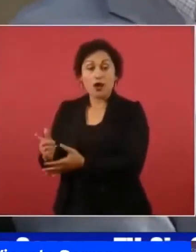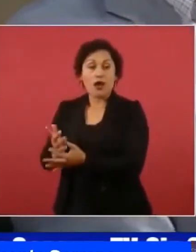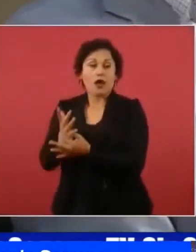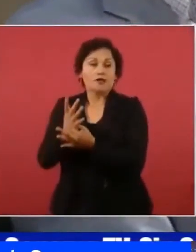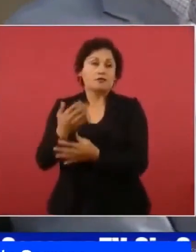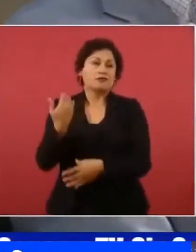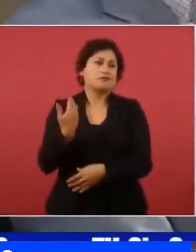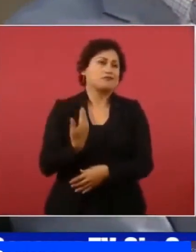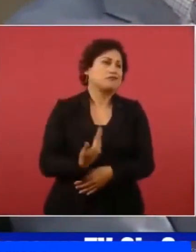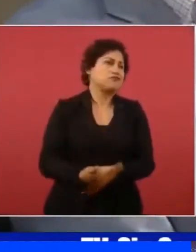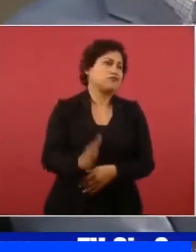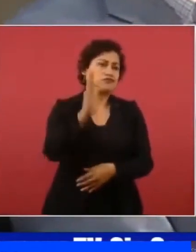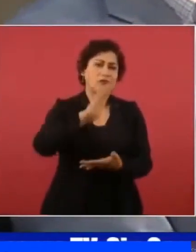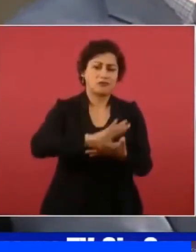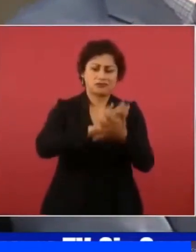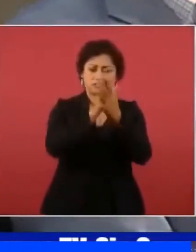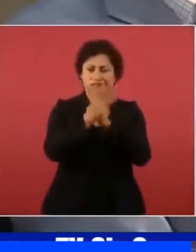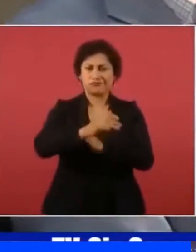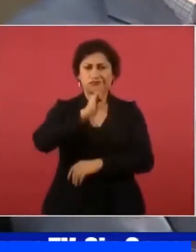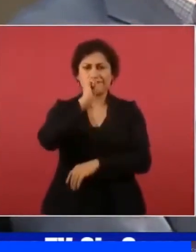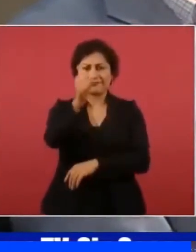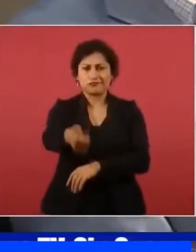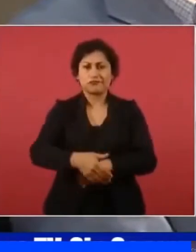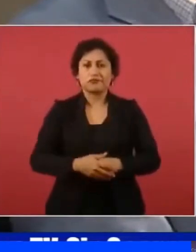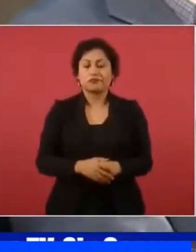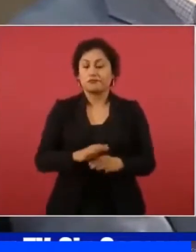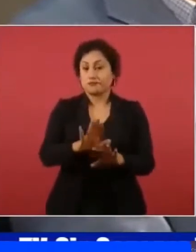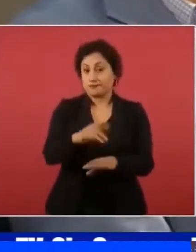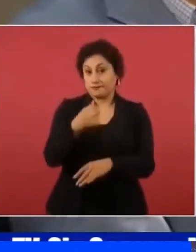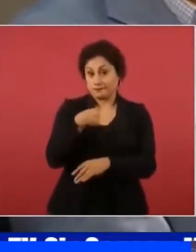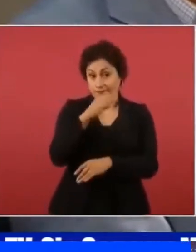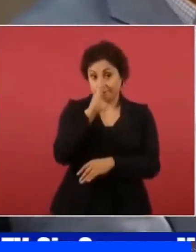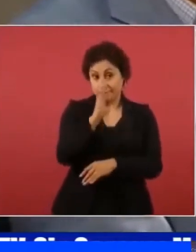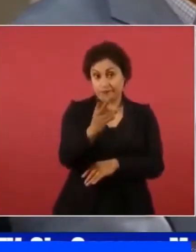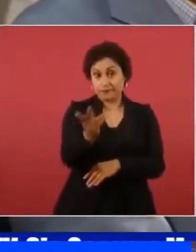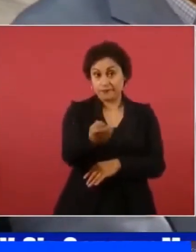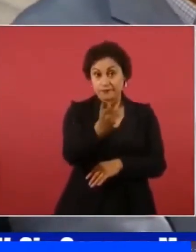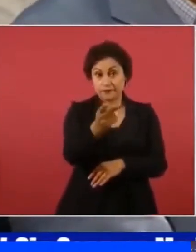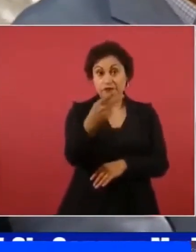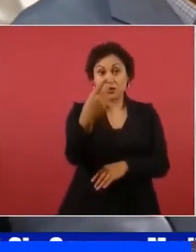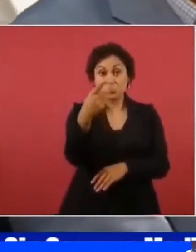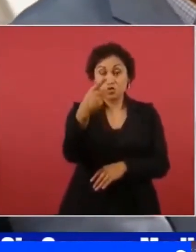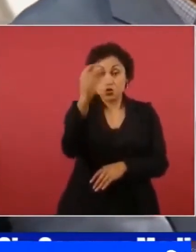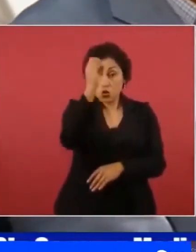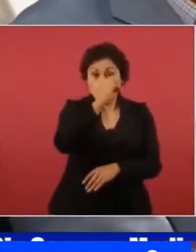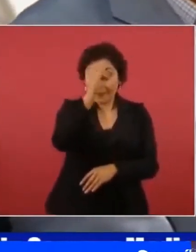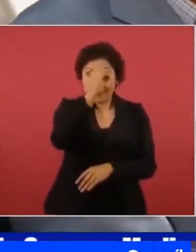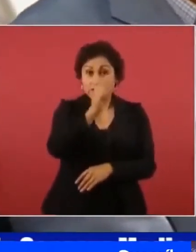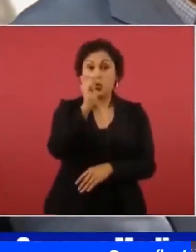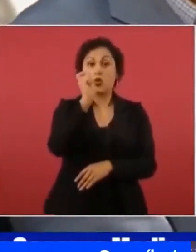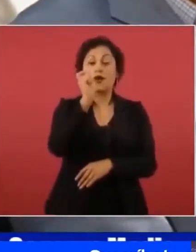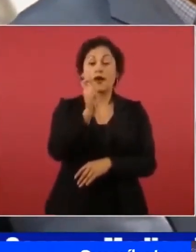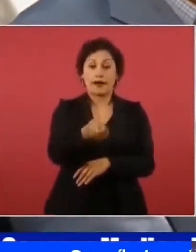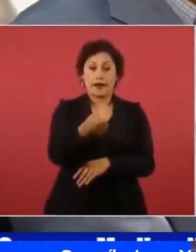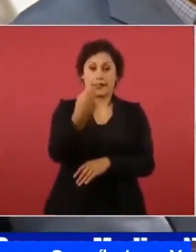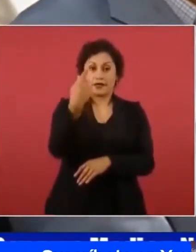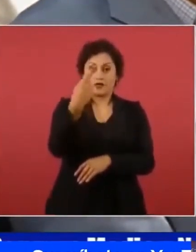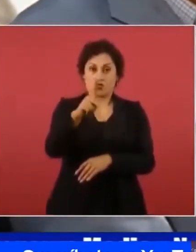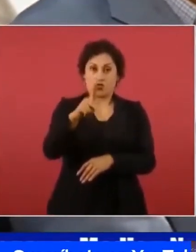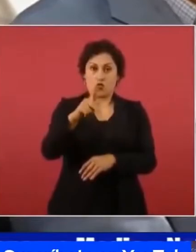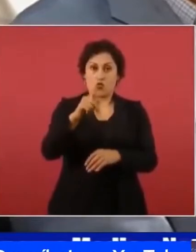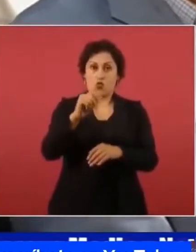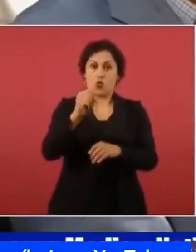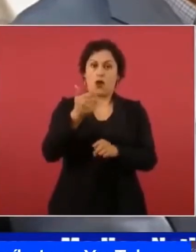una transformación más. Preguntarle, usted la adjudica como tal a su propia administración, pero